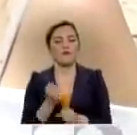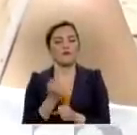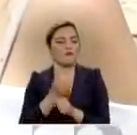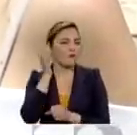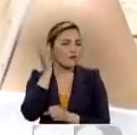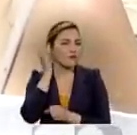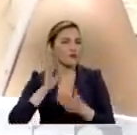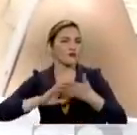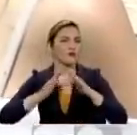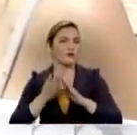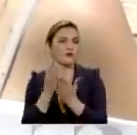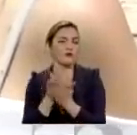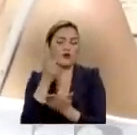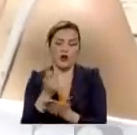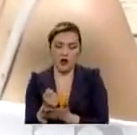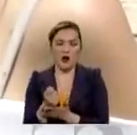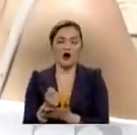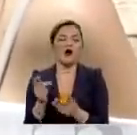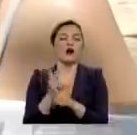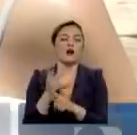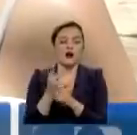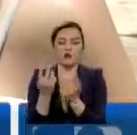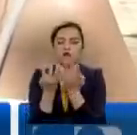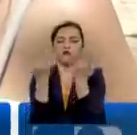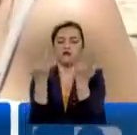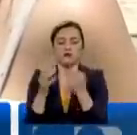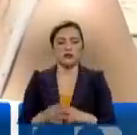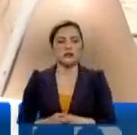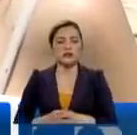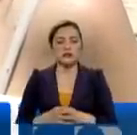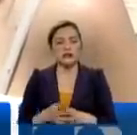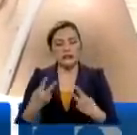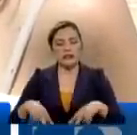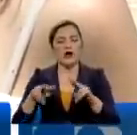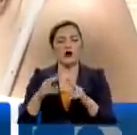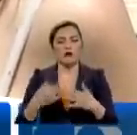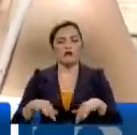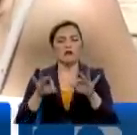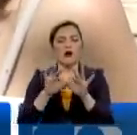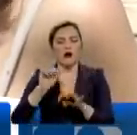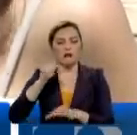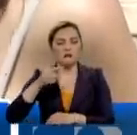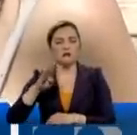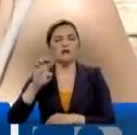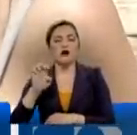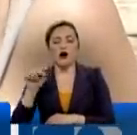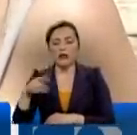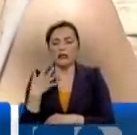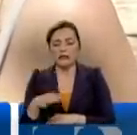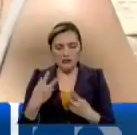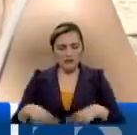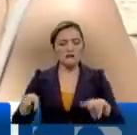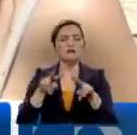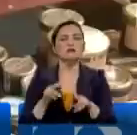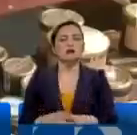de las comunidades, les compramos el chawarmishki. Nuestra idea es revalorizar todo lo que son derivados del ágave o penco andino